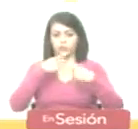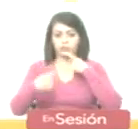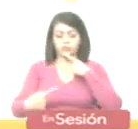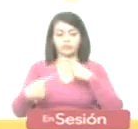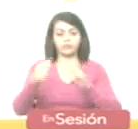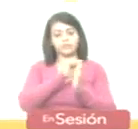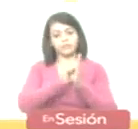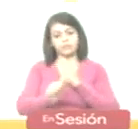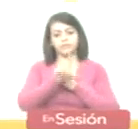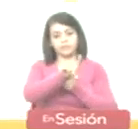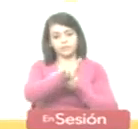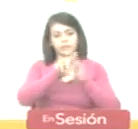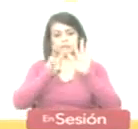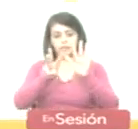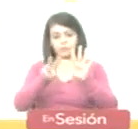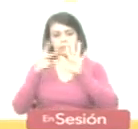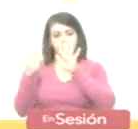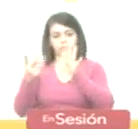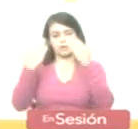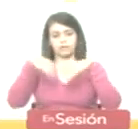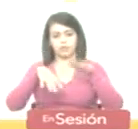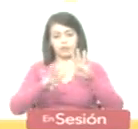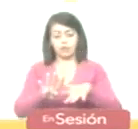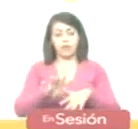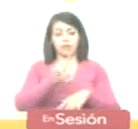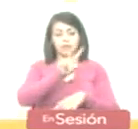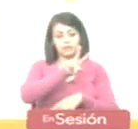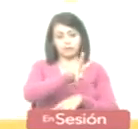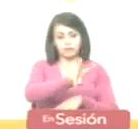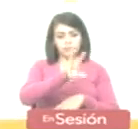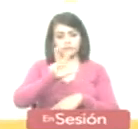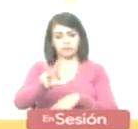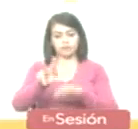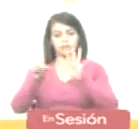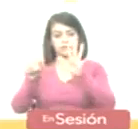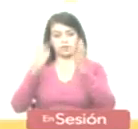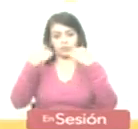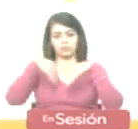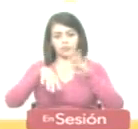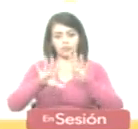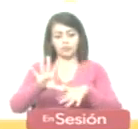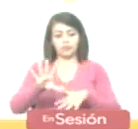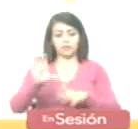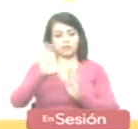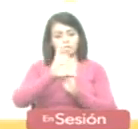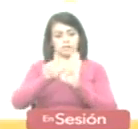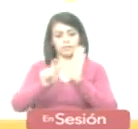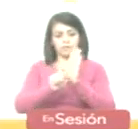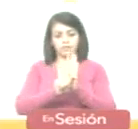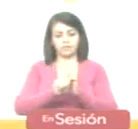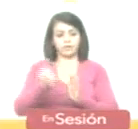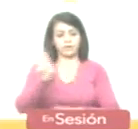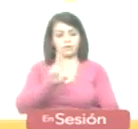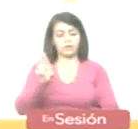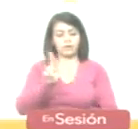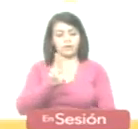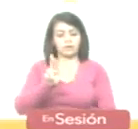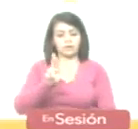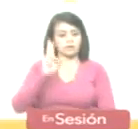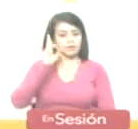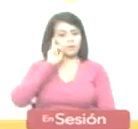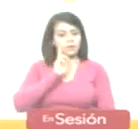en los artículos 187, numeral 14, y 236, numeral 15, de la Constitución de